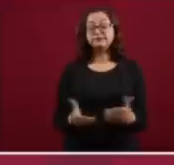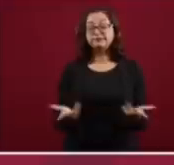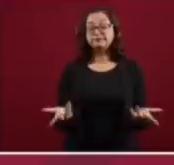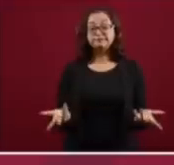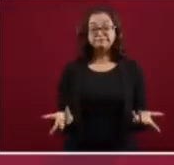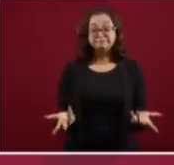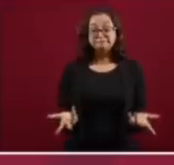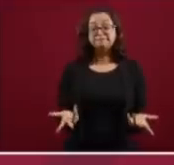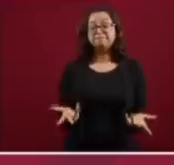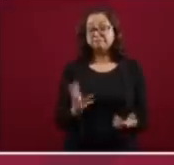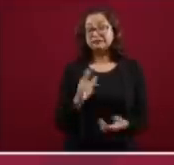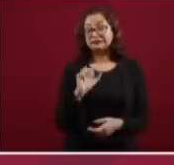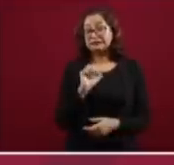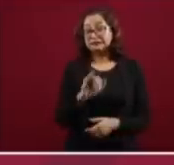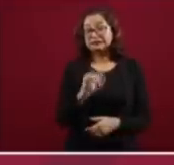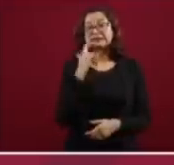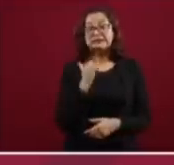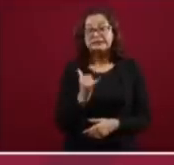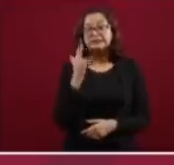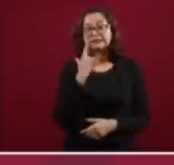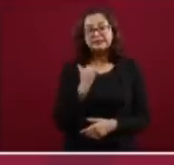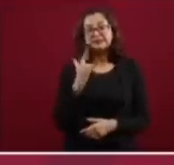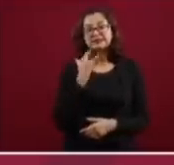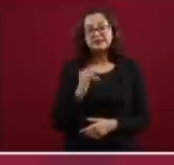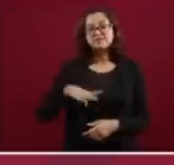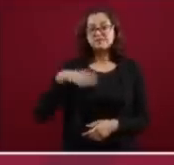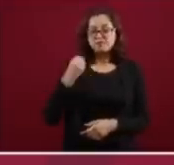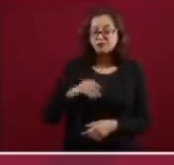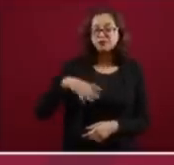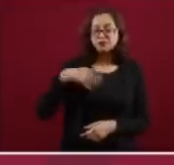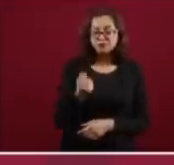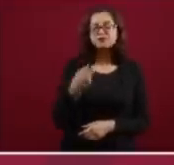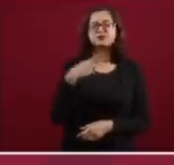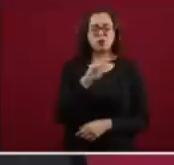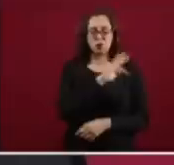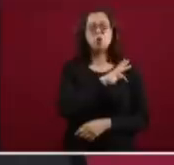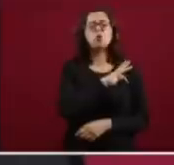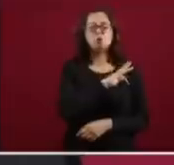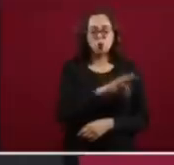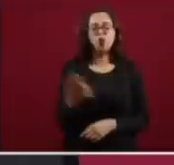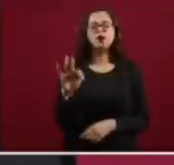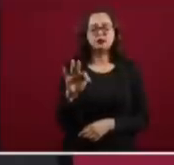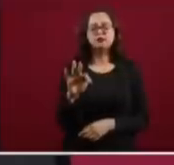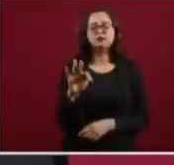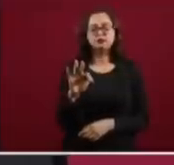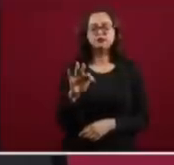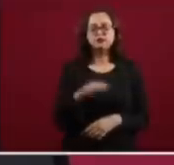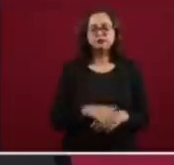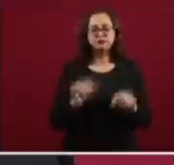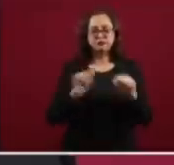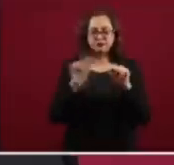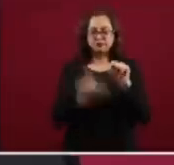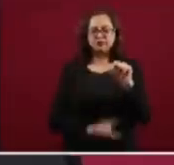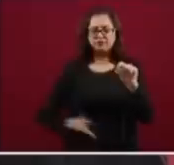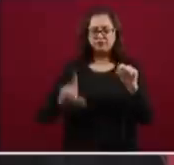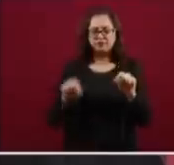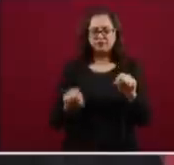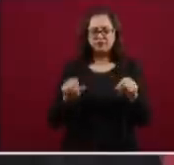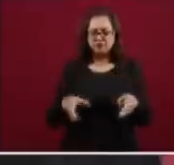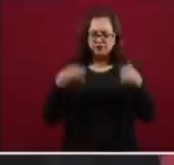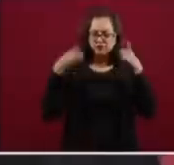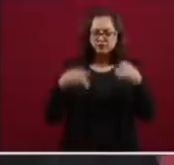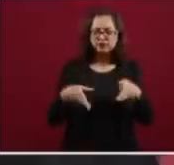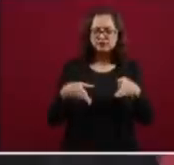cuesta trabajo pero se puede se puede en el caso de méxico